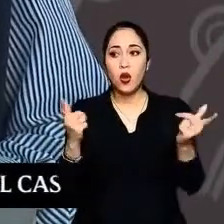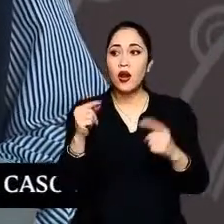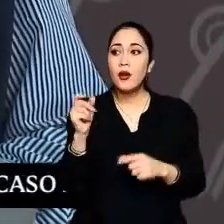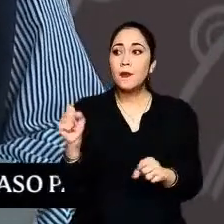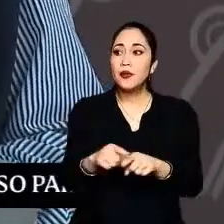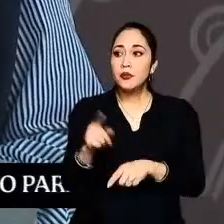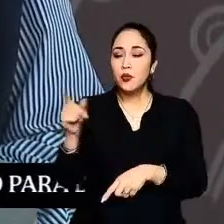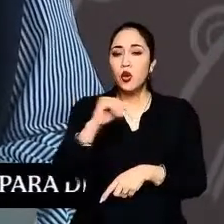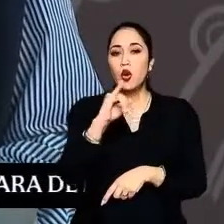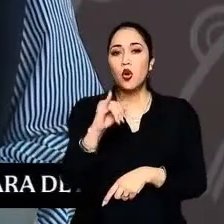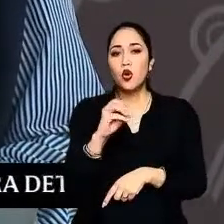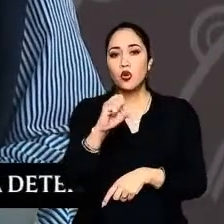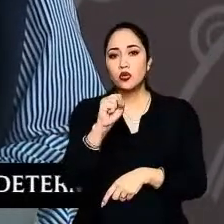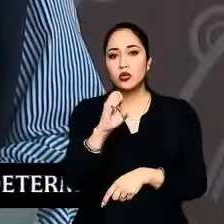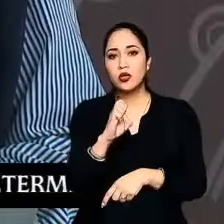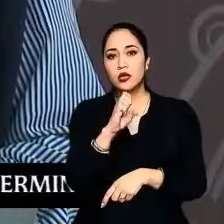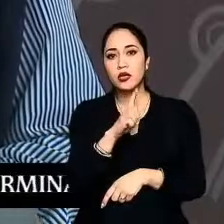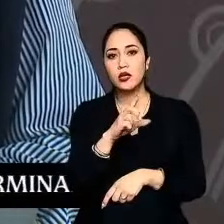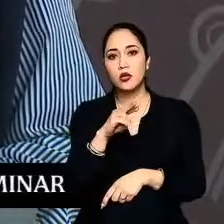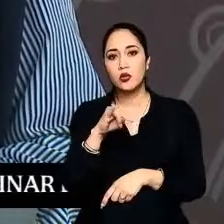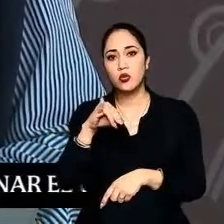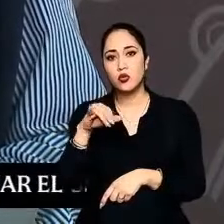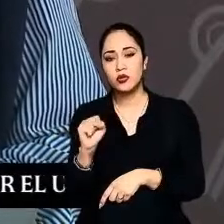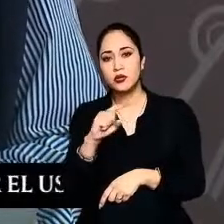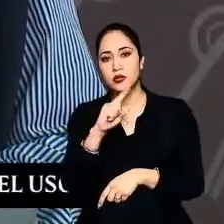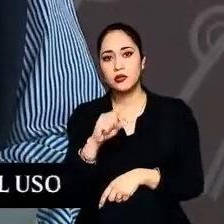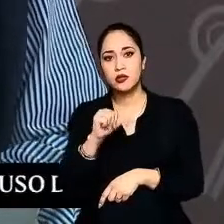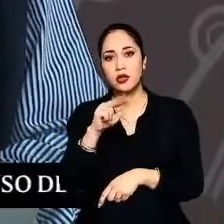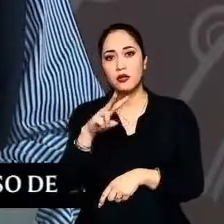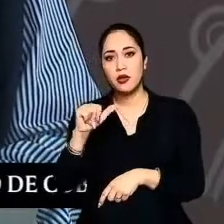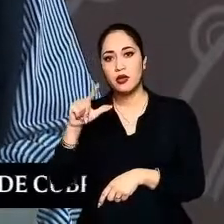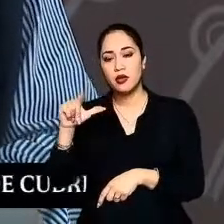porque José Luis Zavala, ¿no? Que es el de obras.